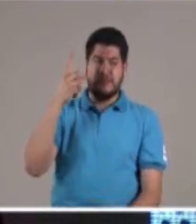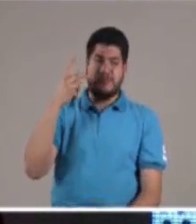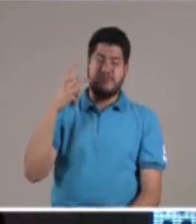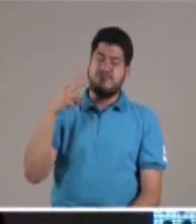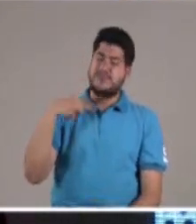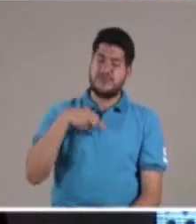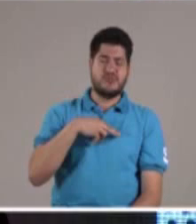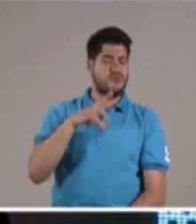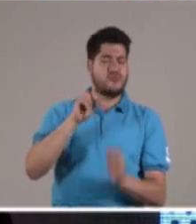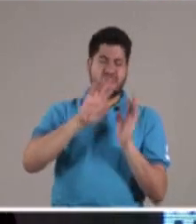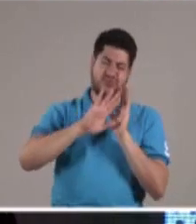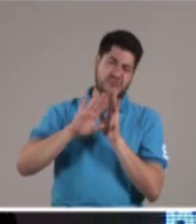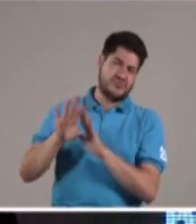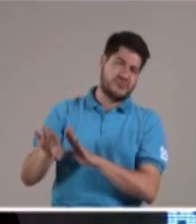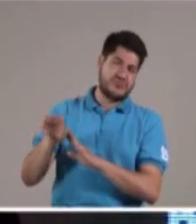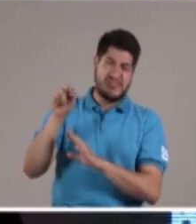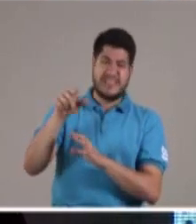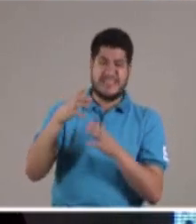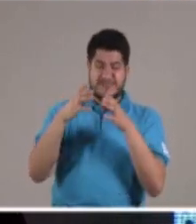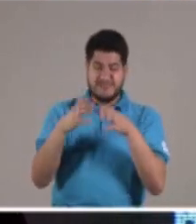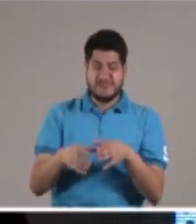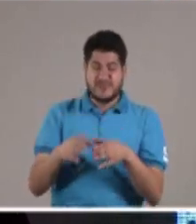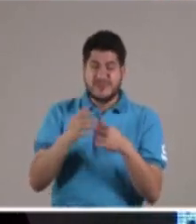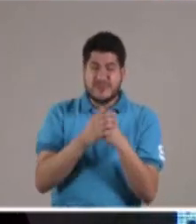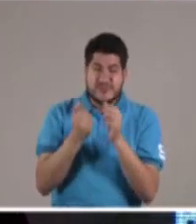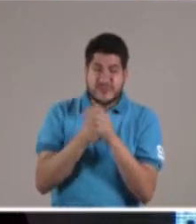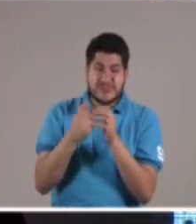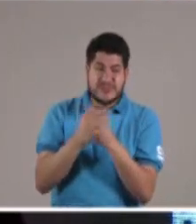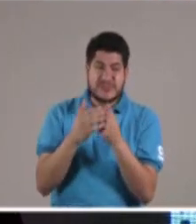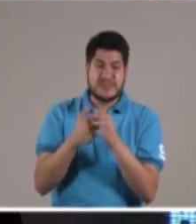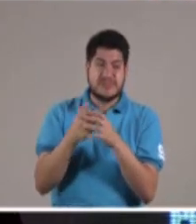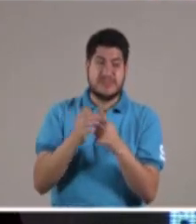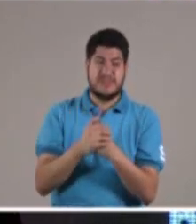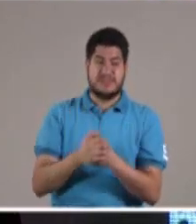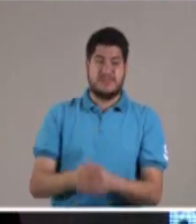nos dejas en ese pozo de desesperación